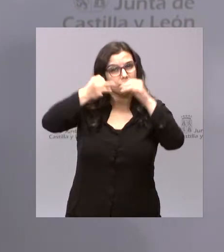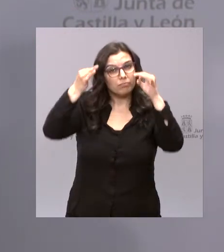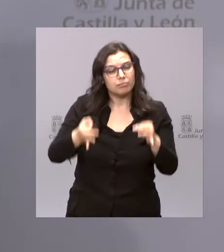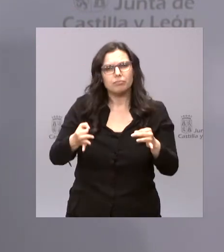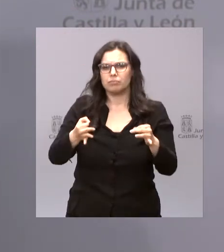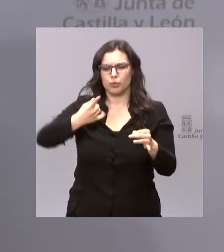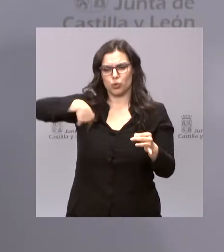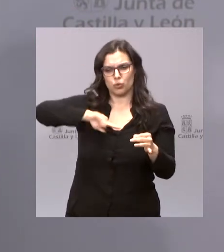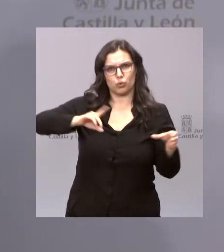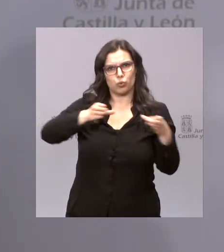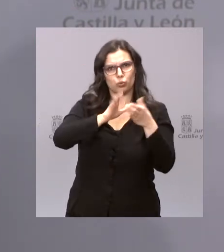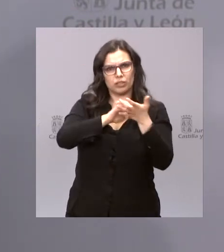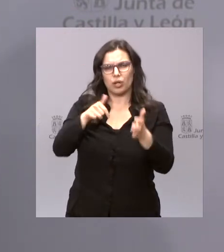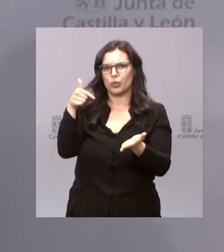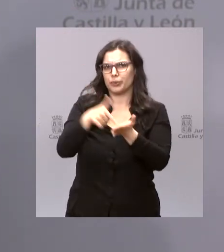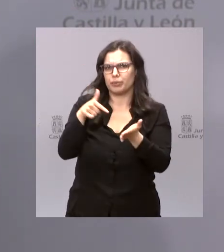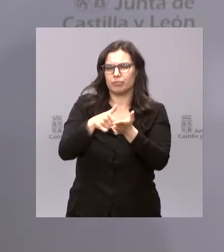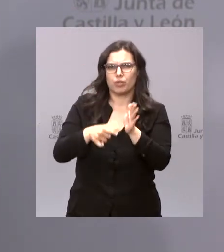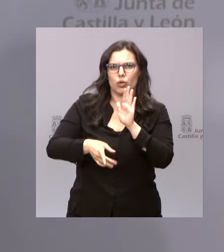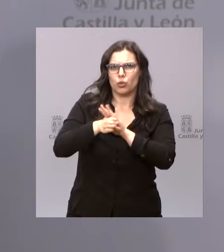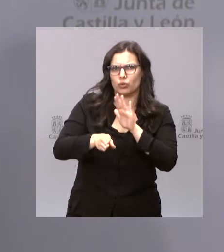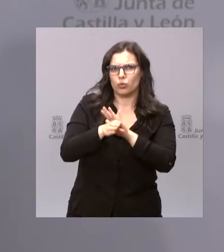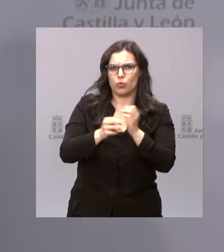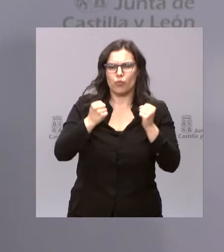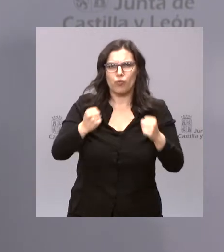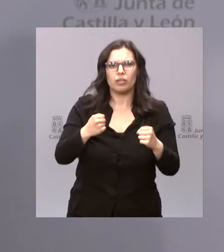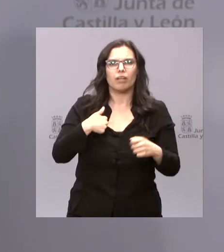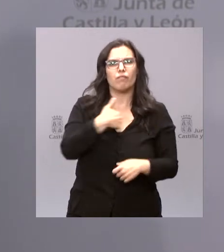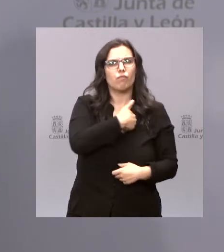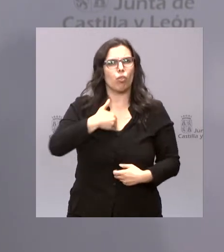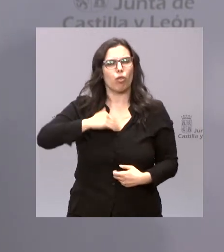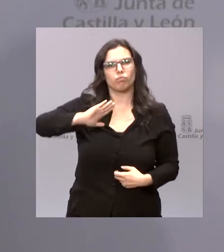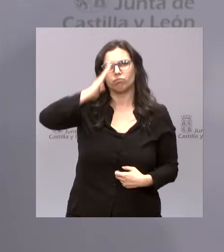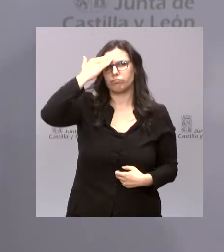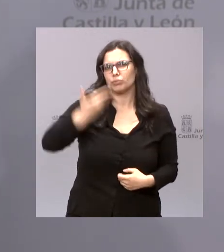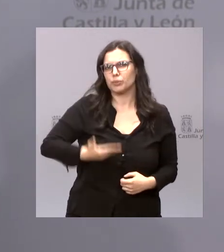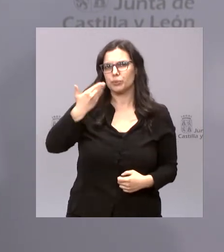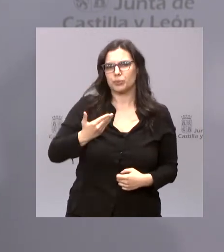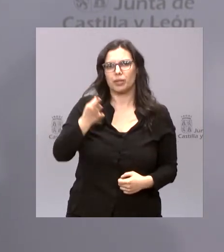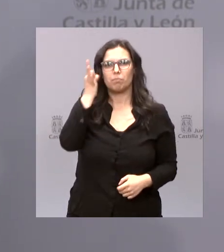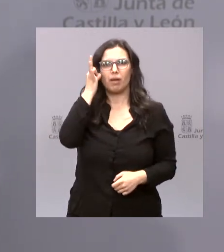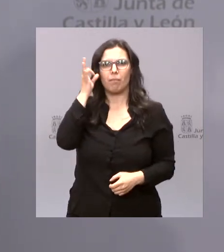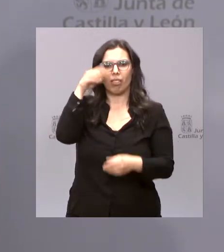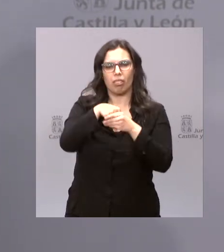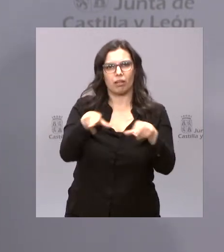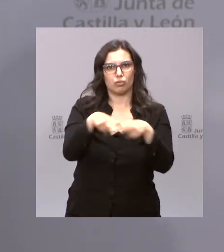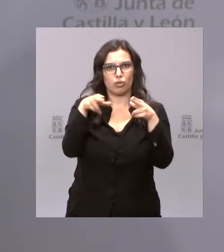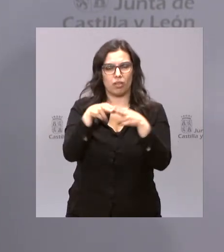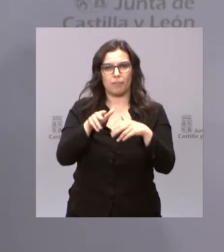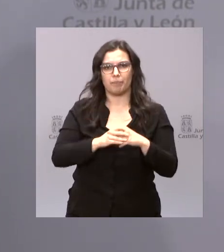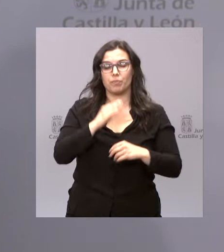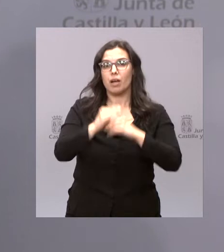y León va a seguir reivindicando con fuerza el papel fundamental de la mujer en nuestra sociedad. Lo haremos desde